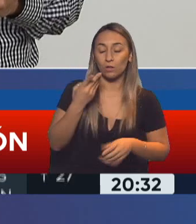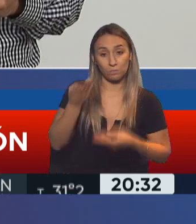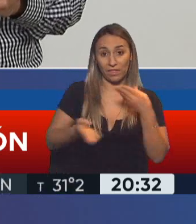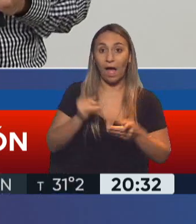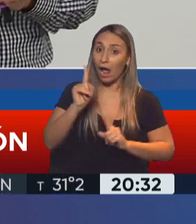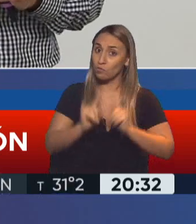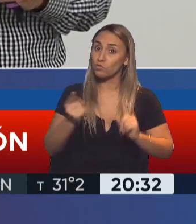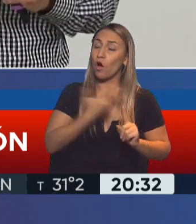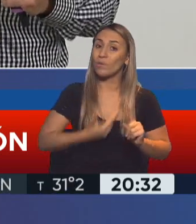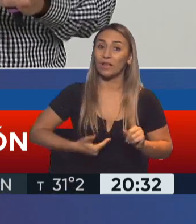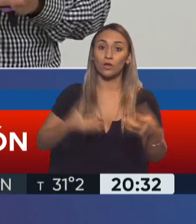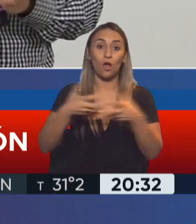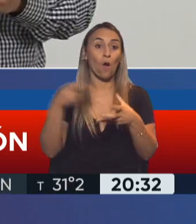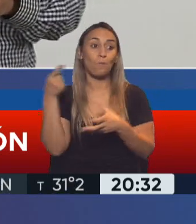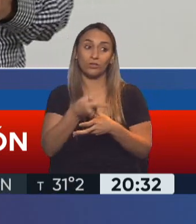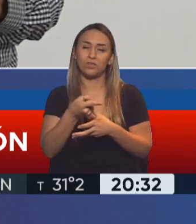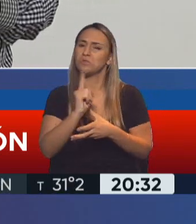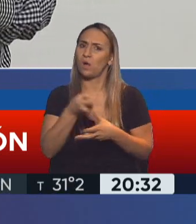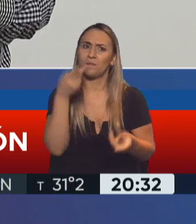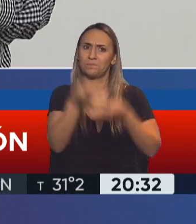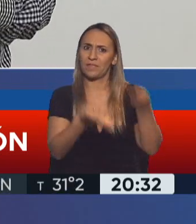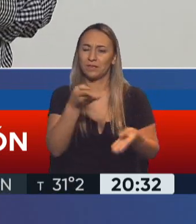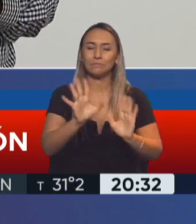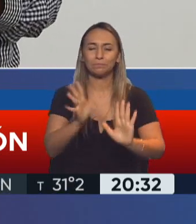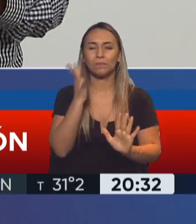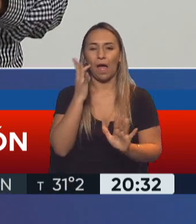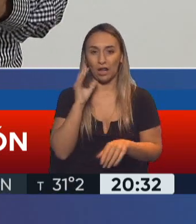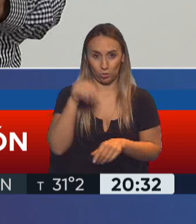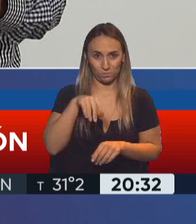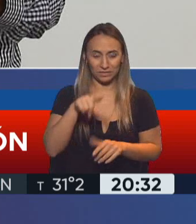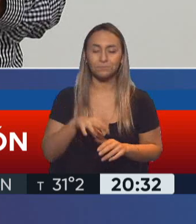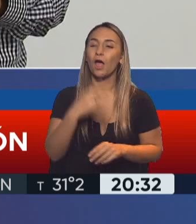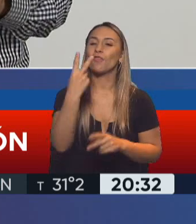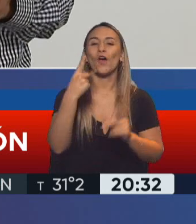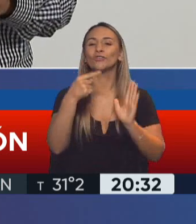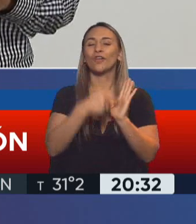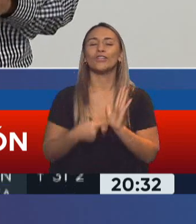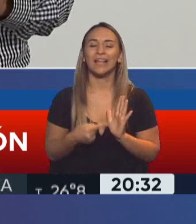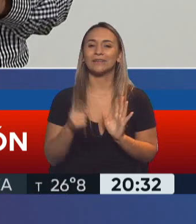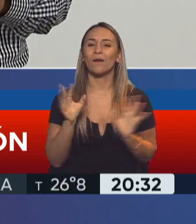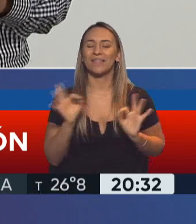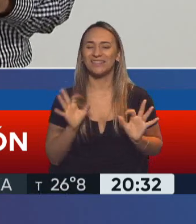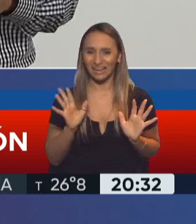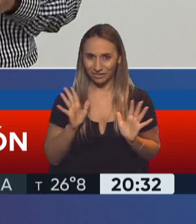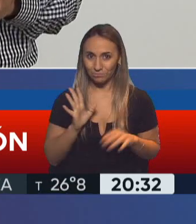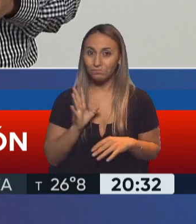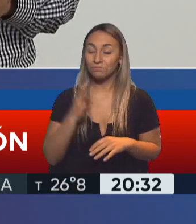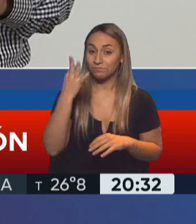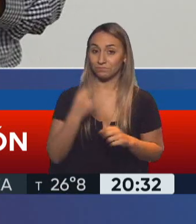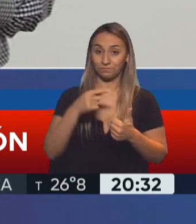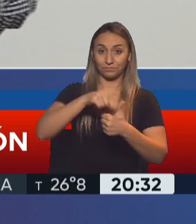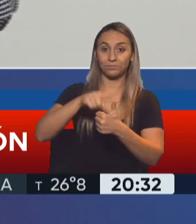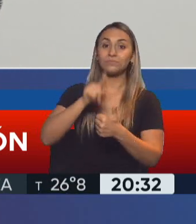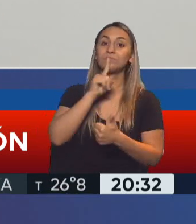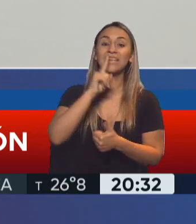la oposición y déjame agregar algunas cuestiones cortitas de hacer listas y que tales tienen como protagonista a martín